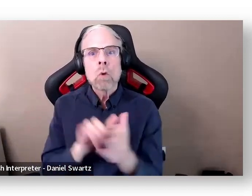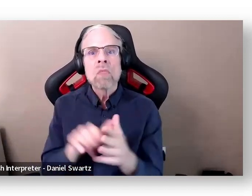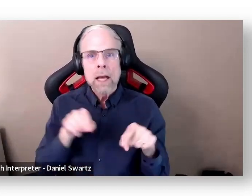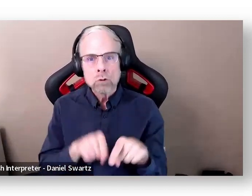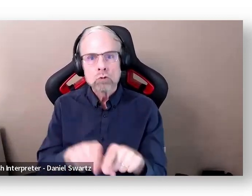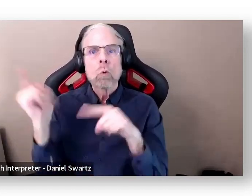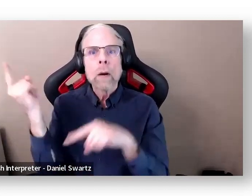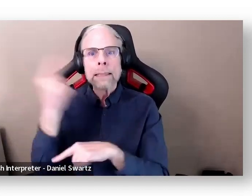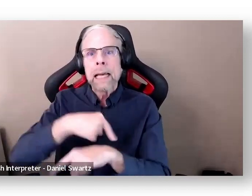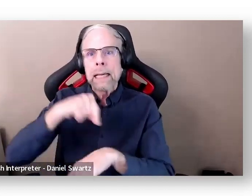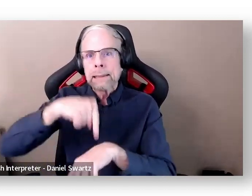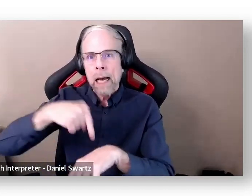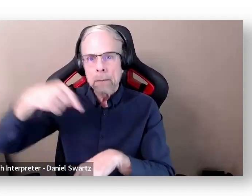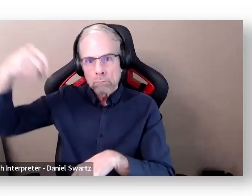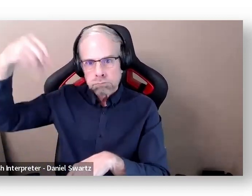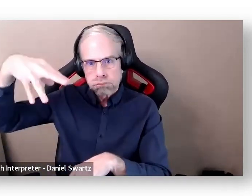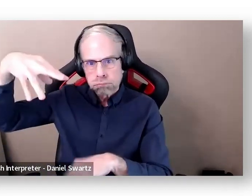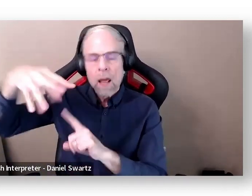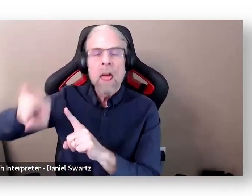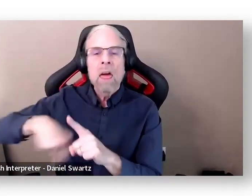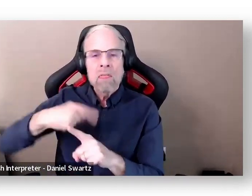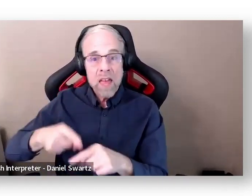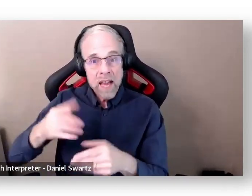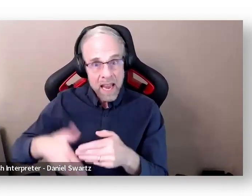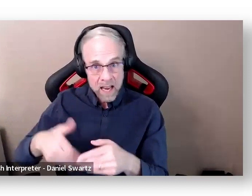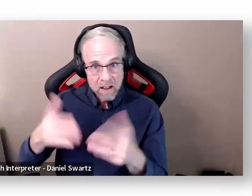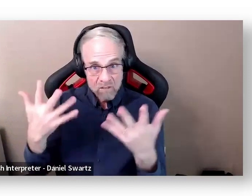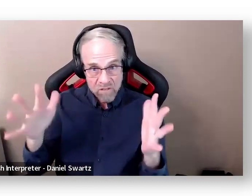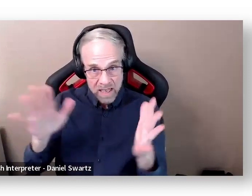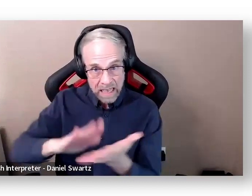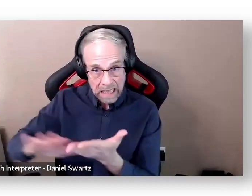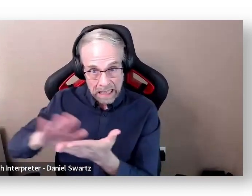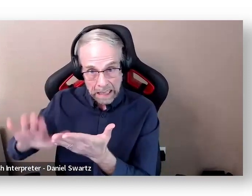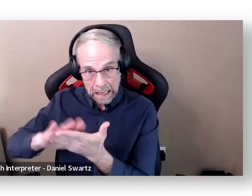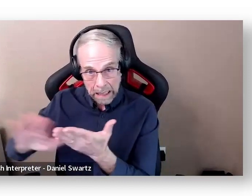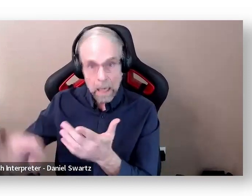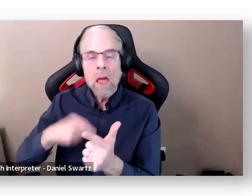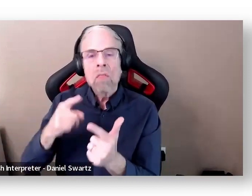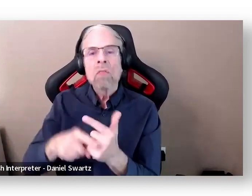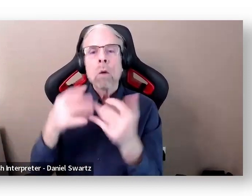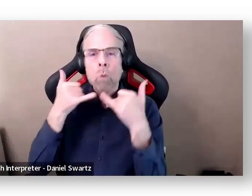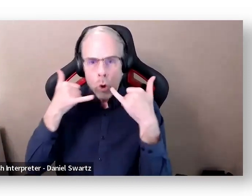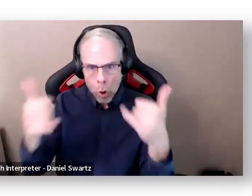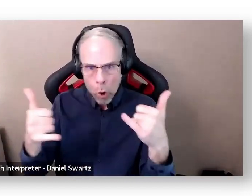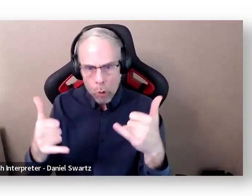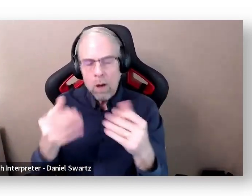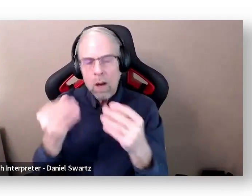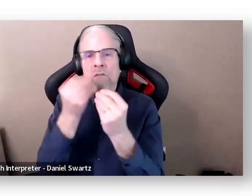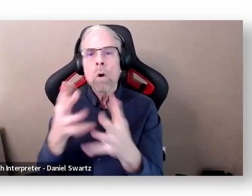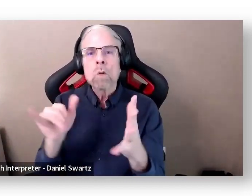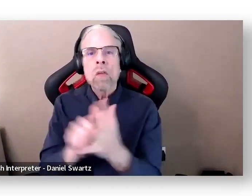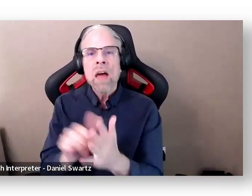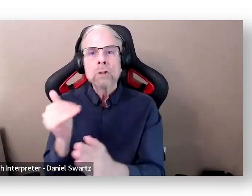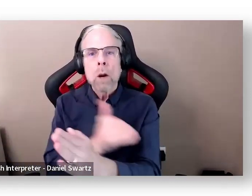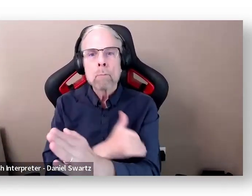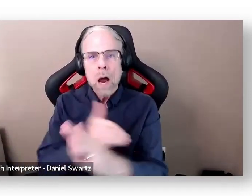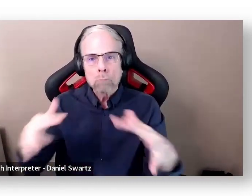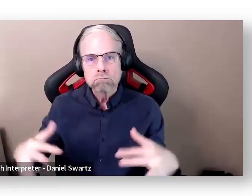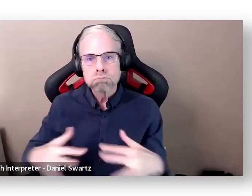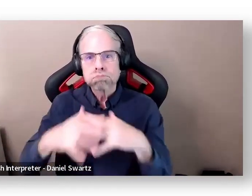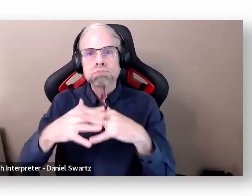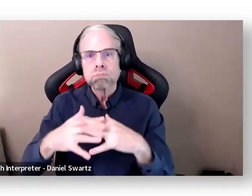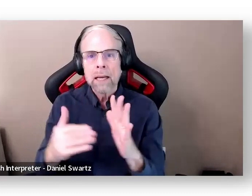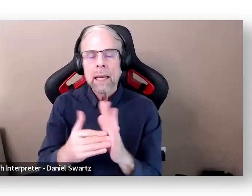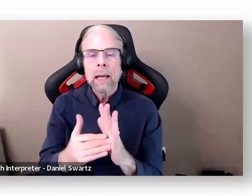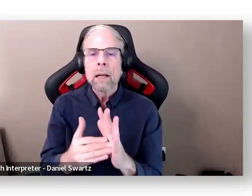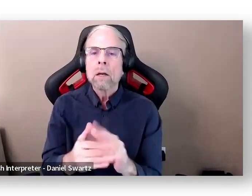arreglado antes de que podamos prender la electricidad. Y se necesita hacer durante el día. Y luego les vamos a llamar para dejar que